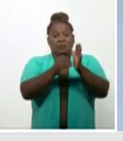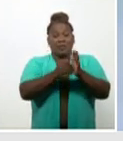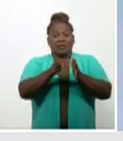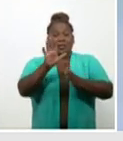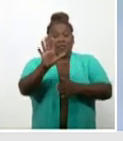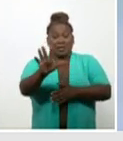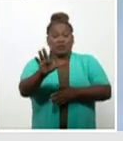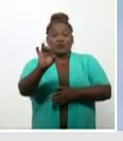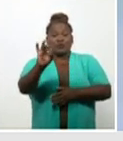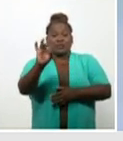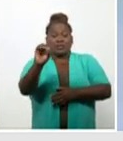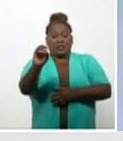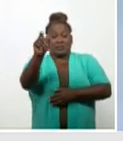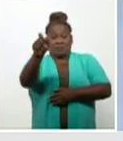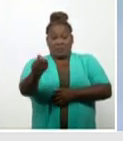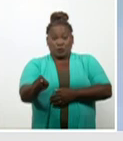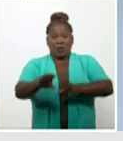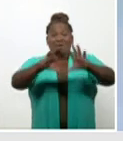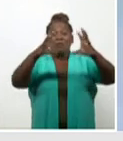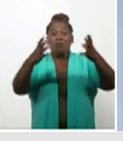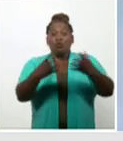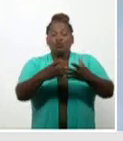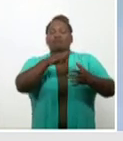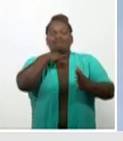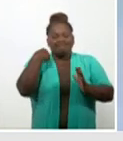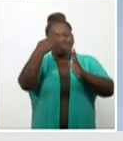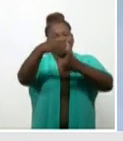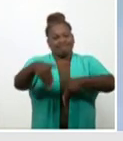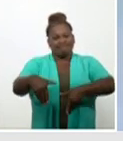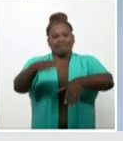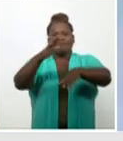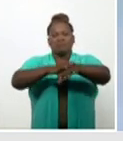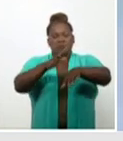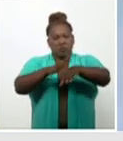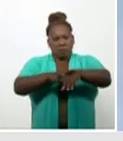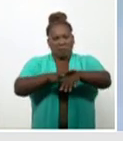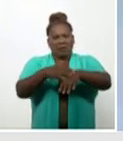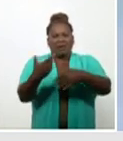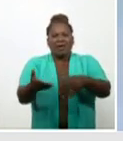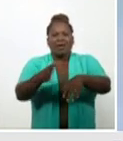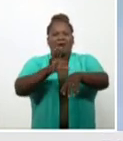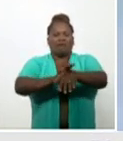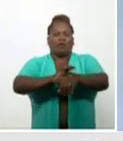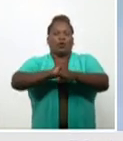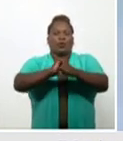4.570 personas en el mundo como consecuencia de esta enfermedad, dando un acumulado de